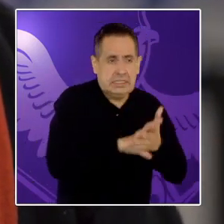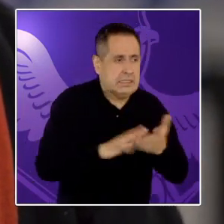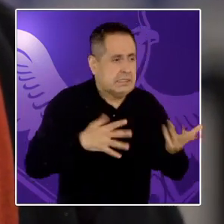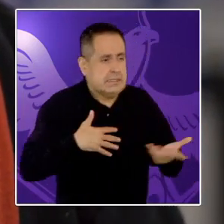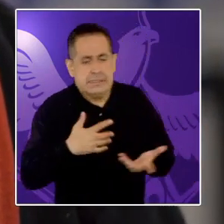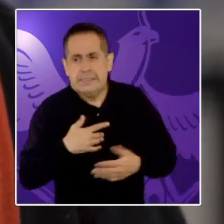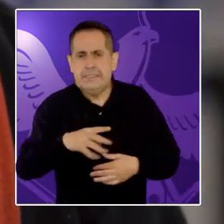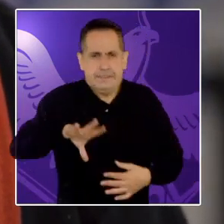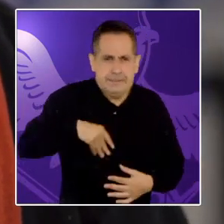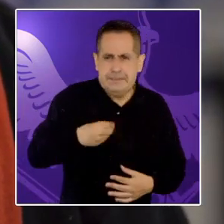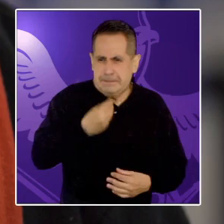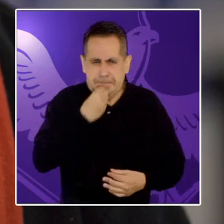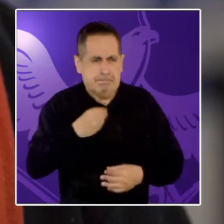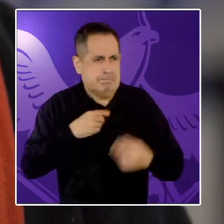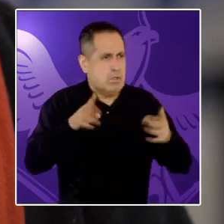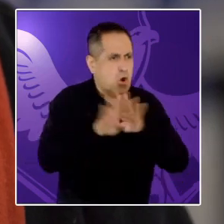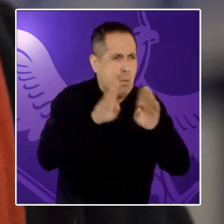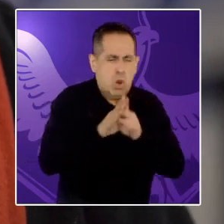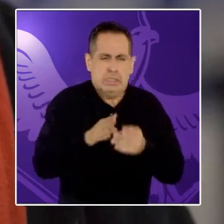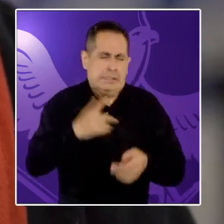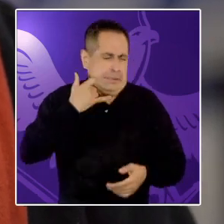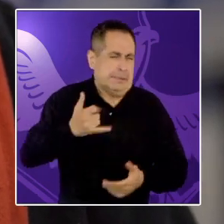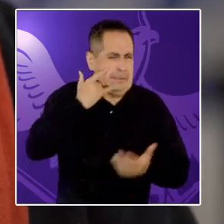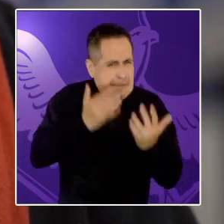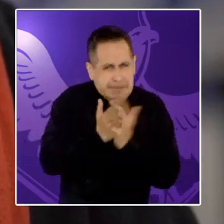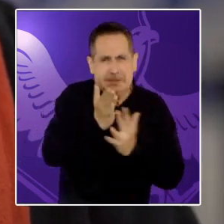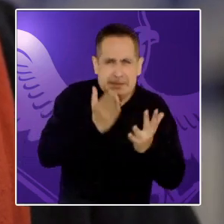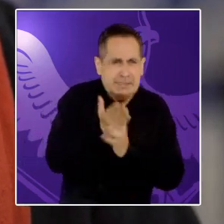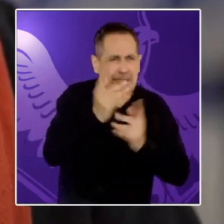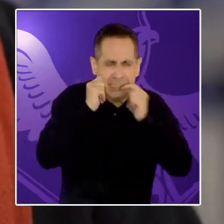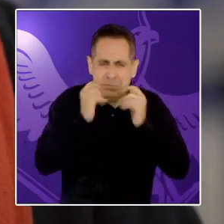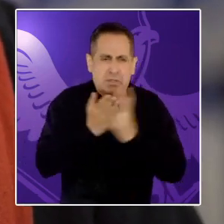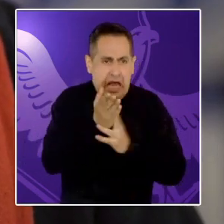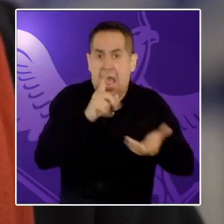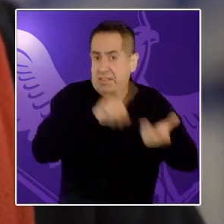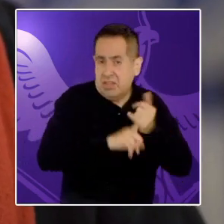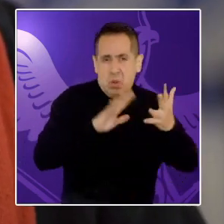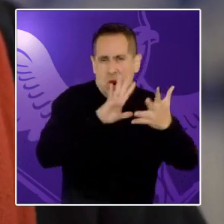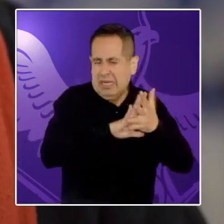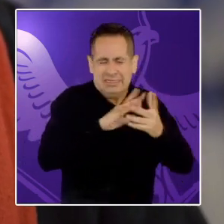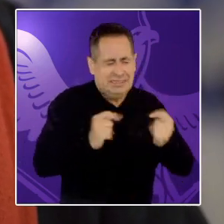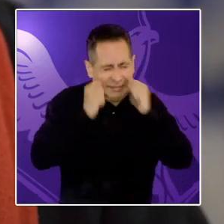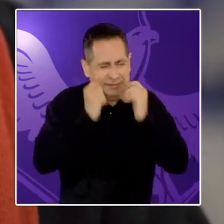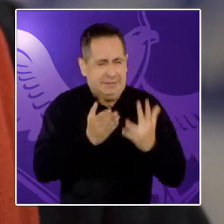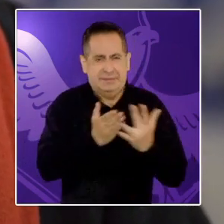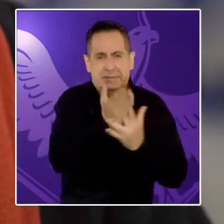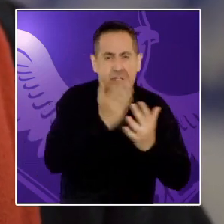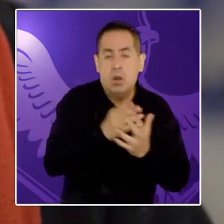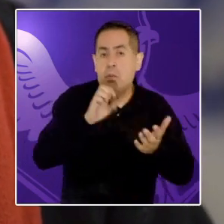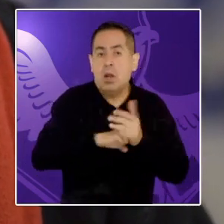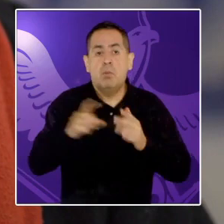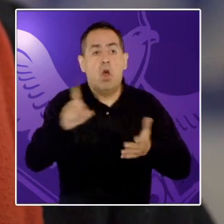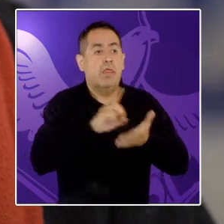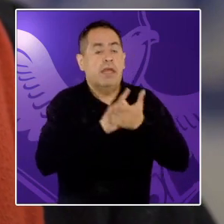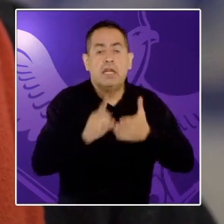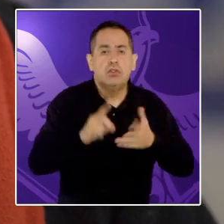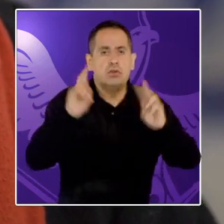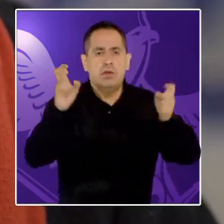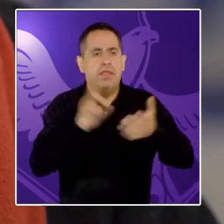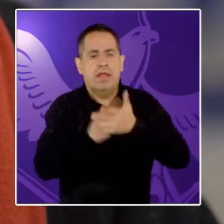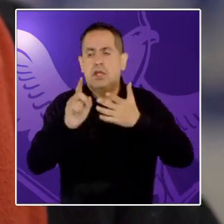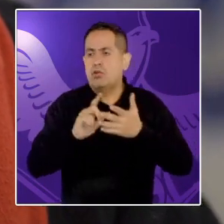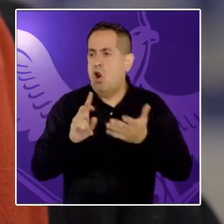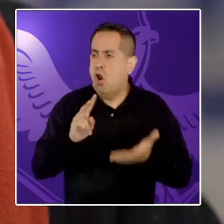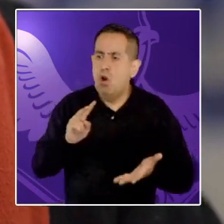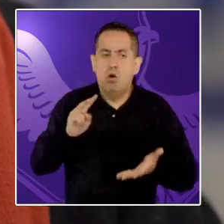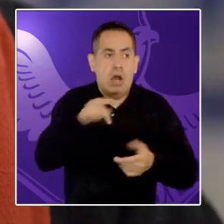presas, como agentes colectivos, se hacen visibles y a la vez son capaces de mirar y abrir caminos que se abren aún en prisión. Hablamos